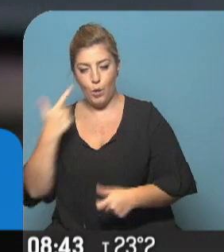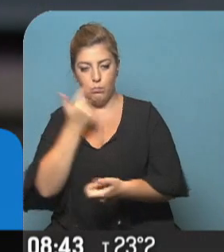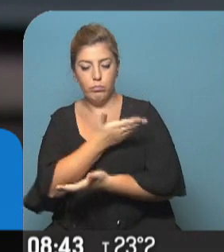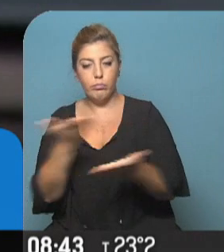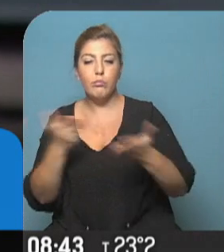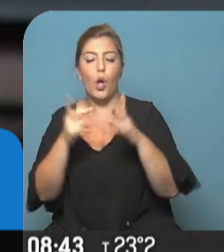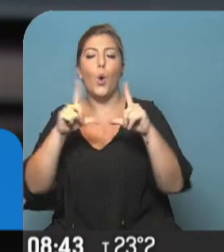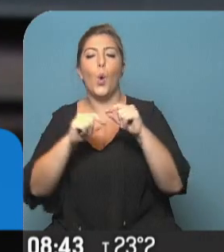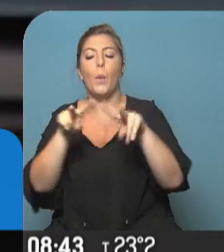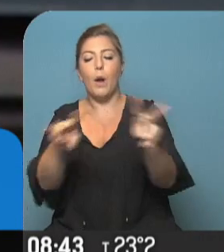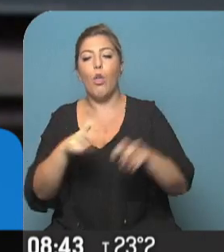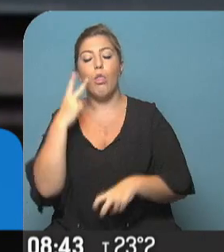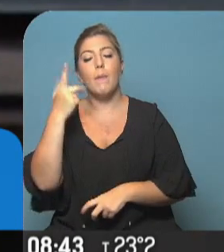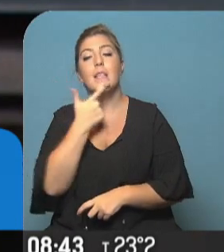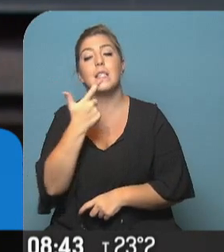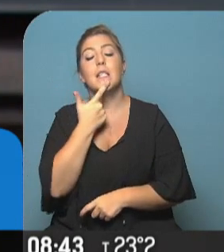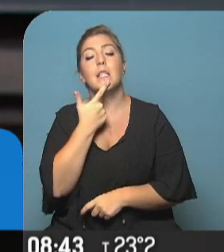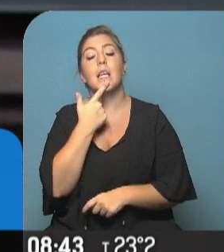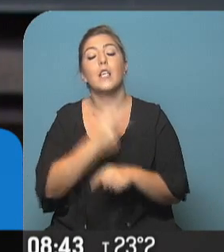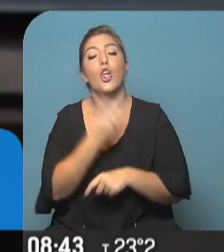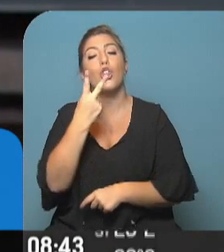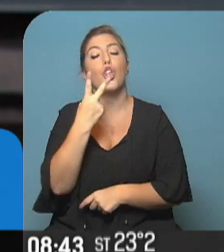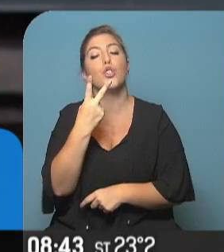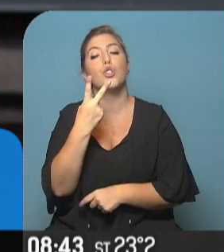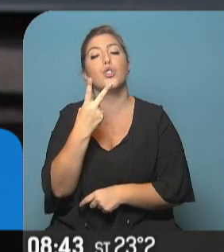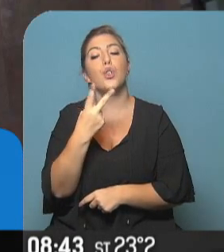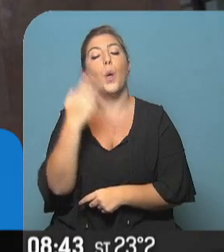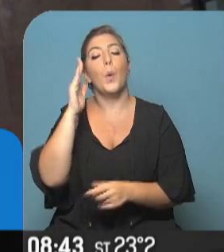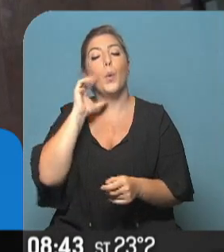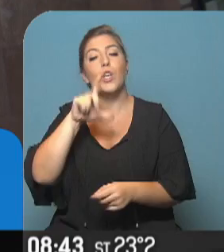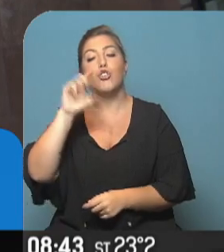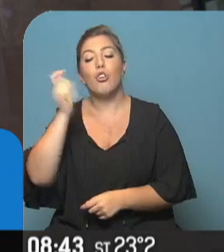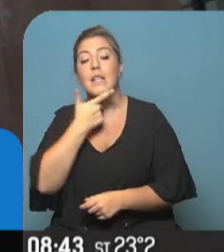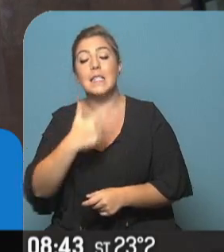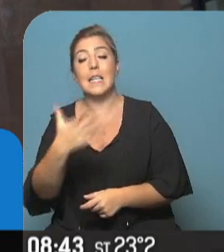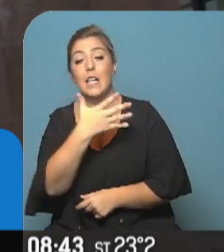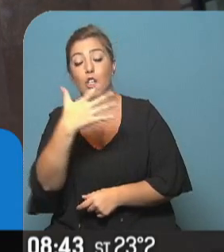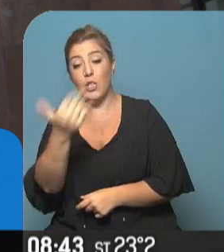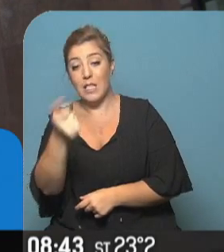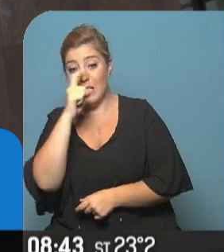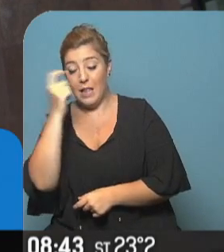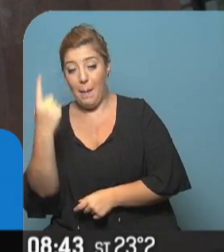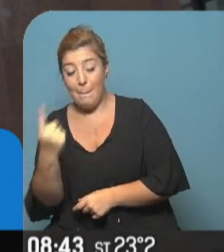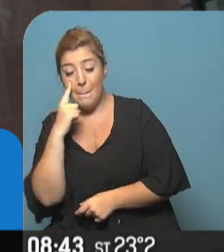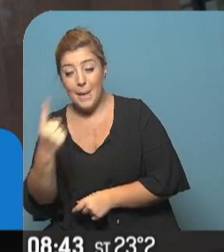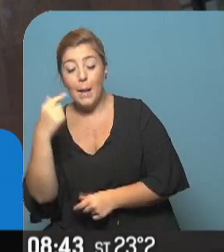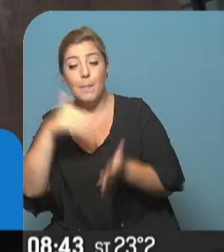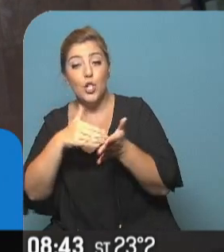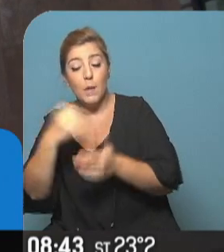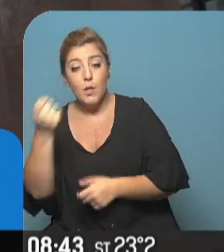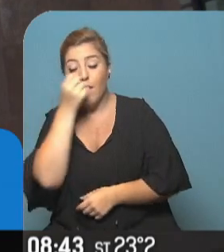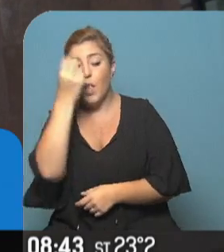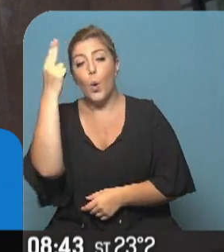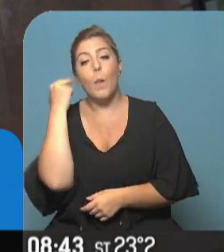2017 que asciende a 2 millones 537 mil 661 millones de pesos un 29,2 por ciento